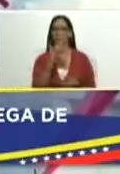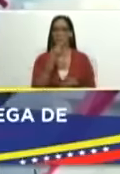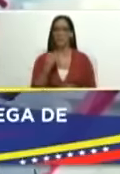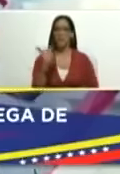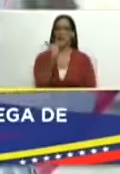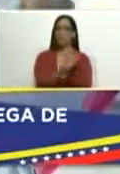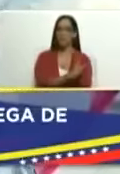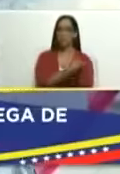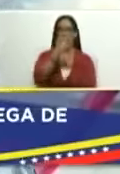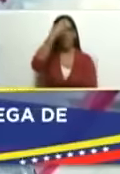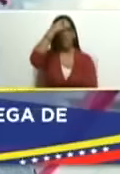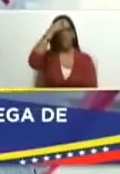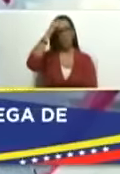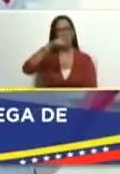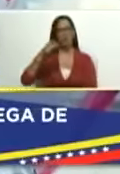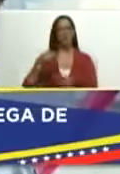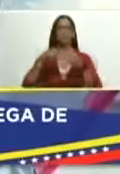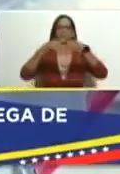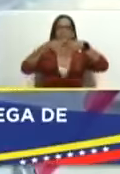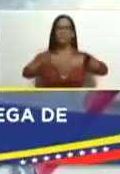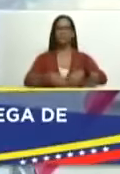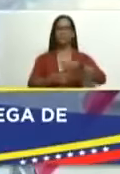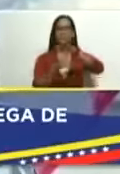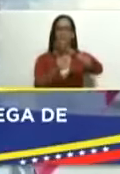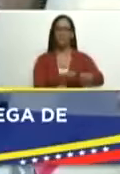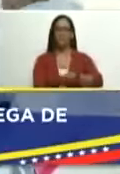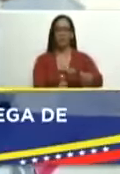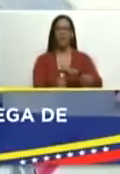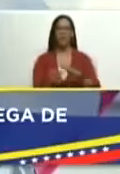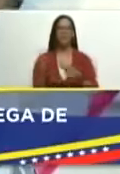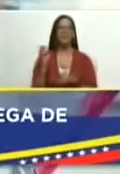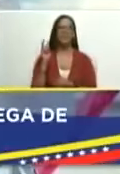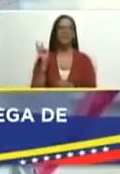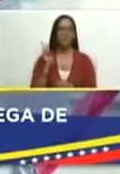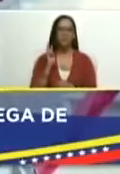vacunas y que el país se hundiera. Y Venezuela